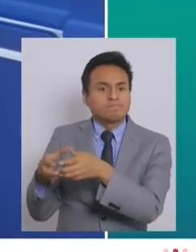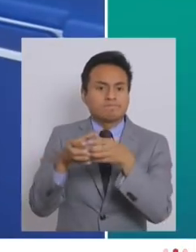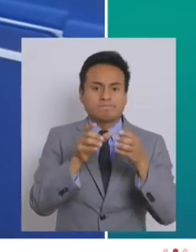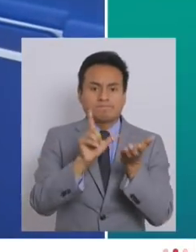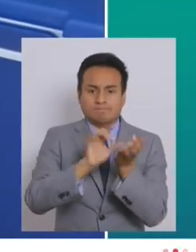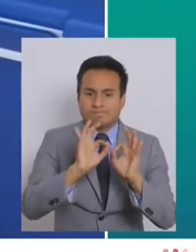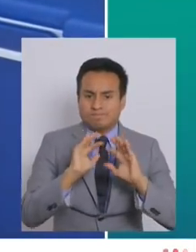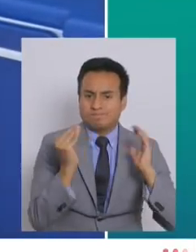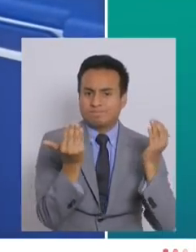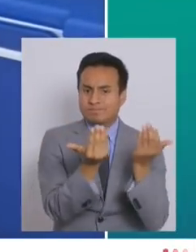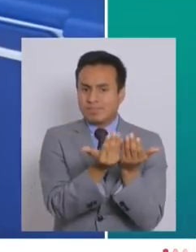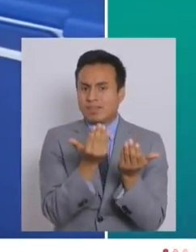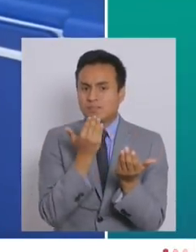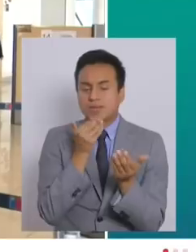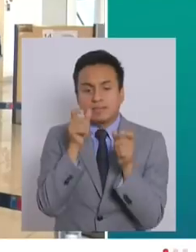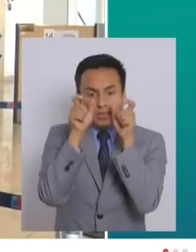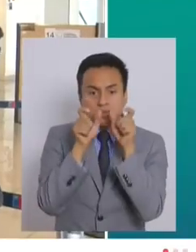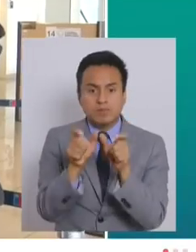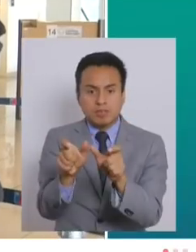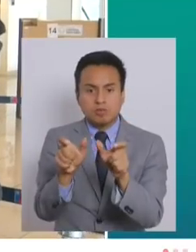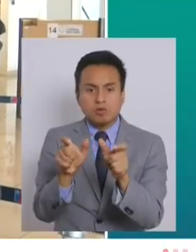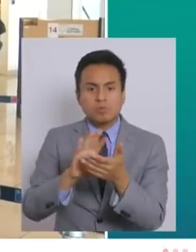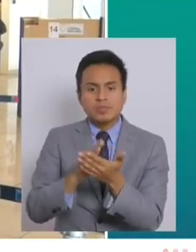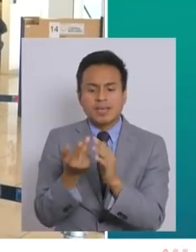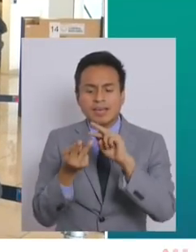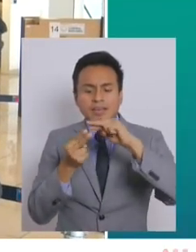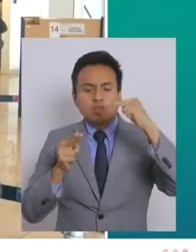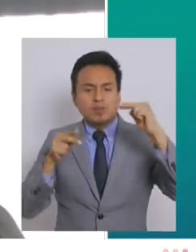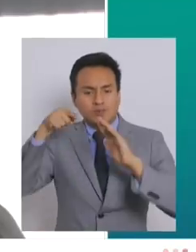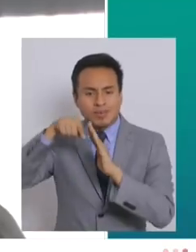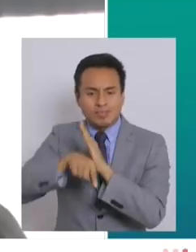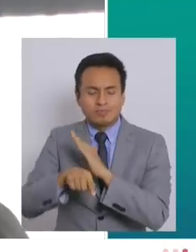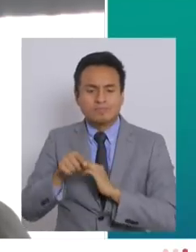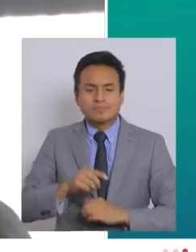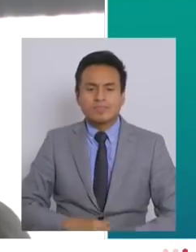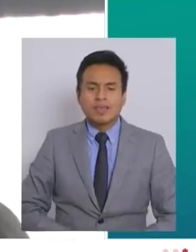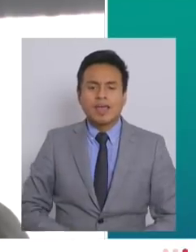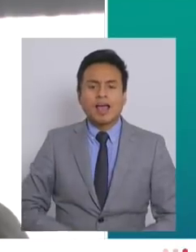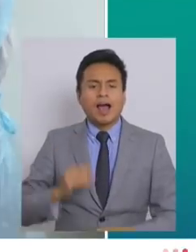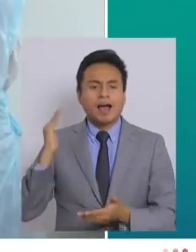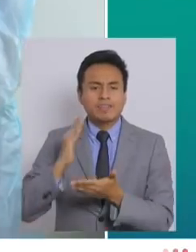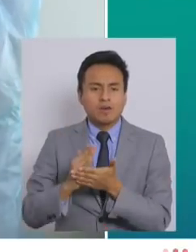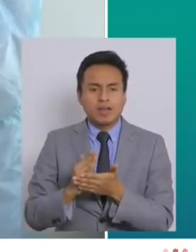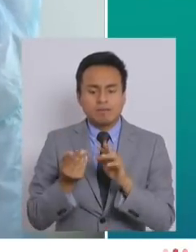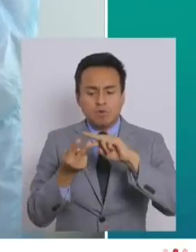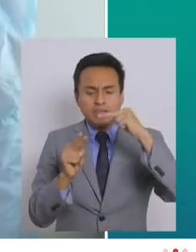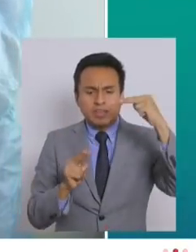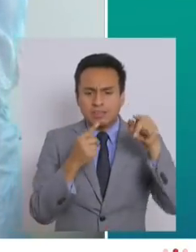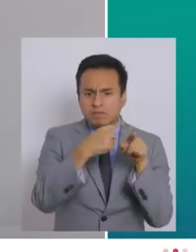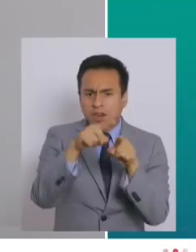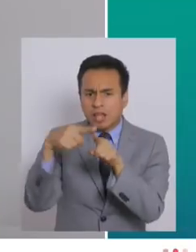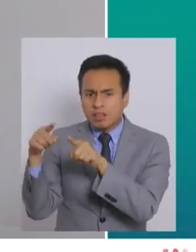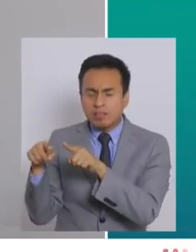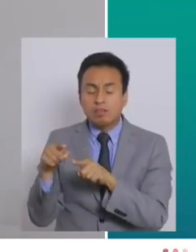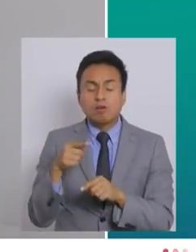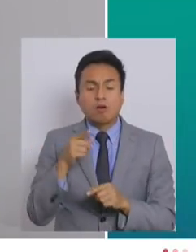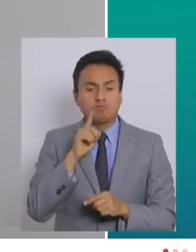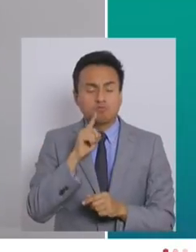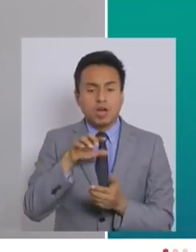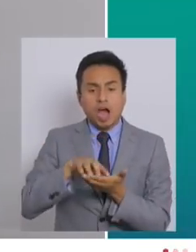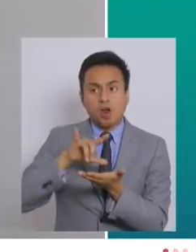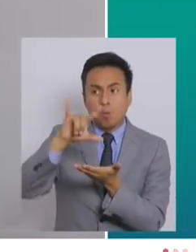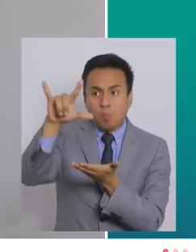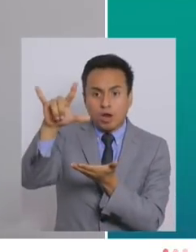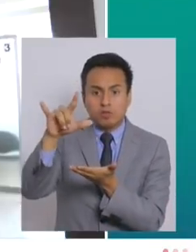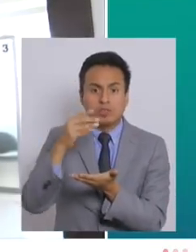se le hace un seguimiento a través de un estudio genómico hasta el momento en las muestras genómicas tanto en el aeropuerto